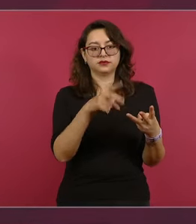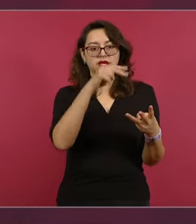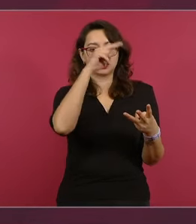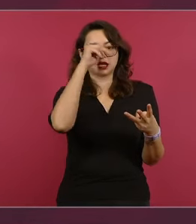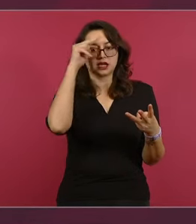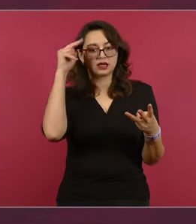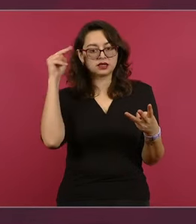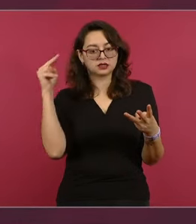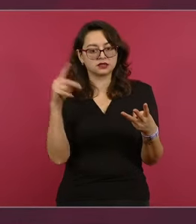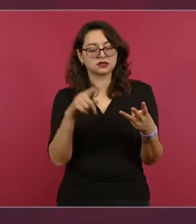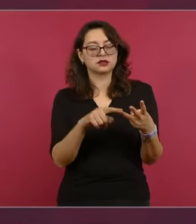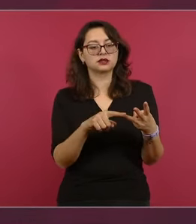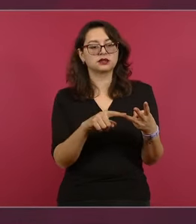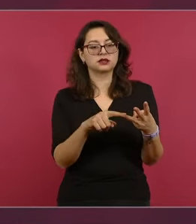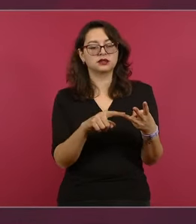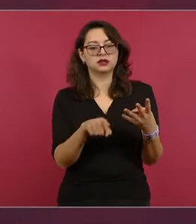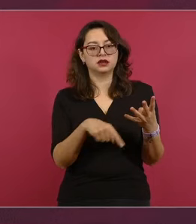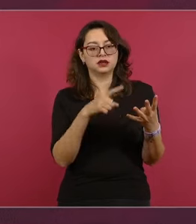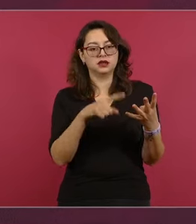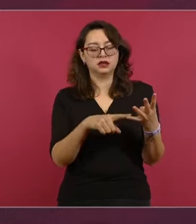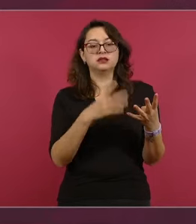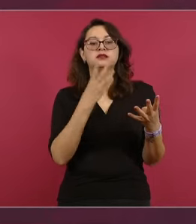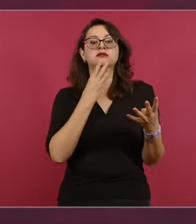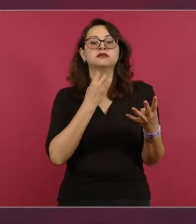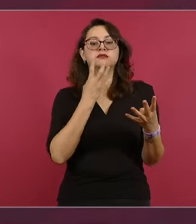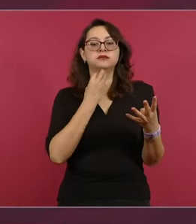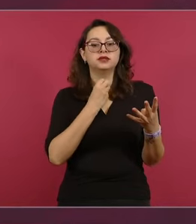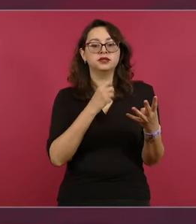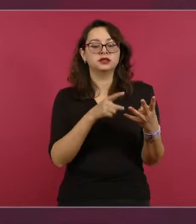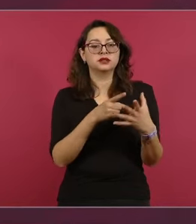Nayarit, hasta Tepic,